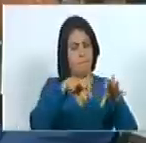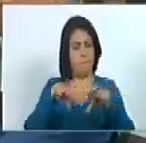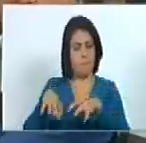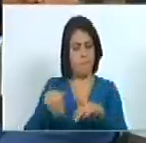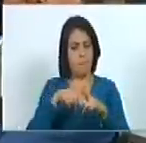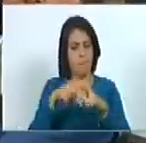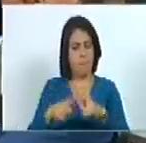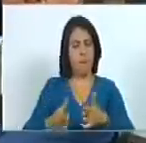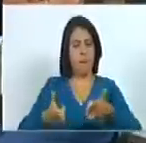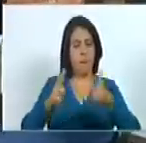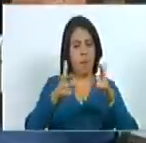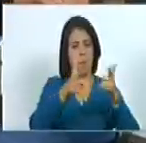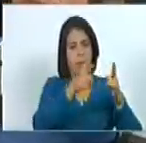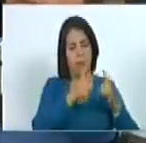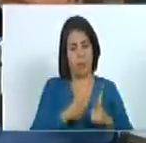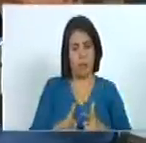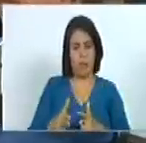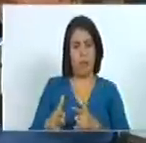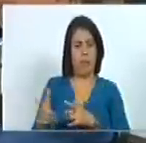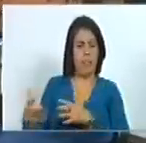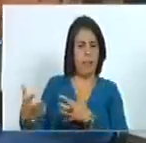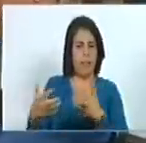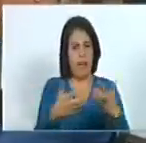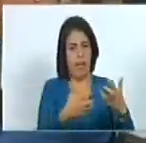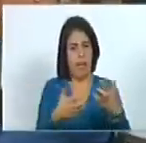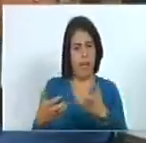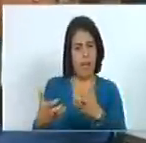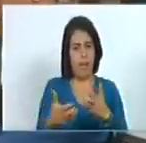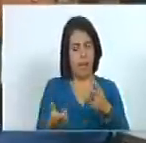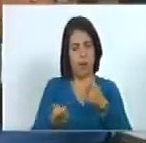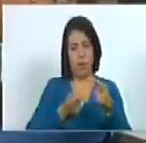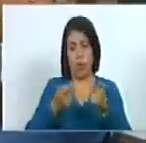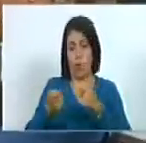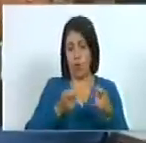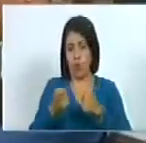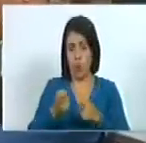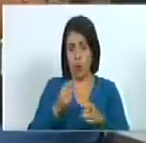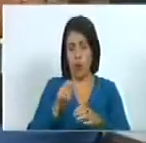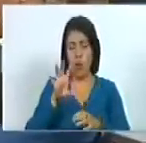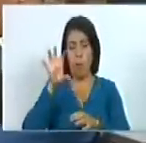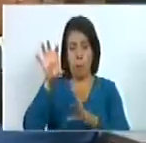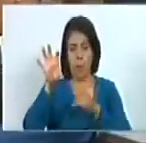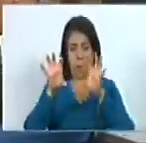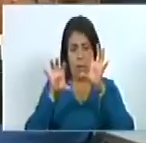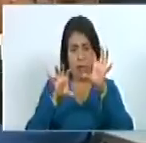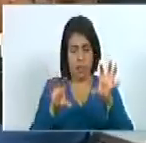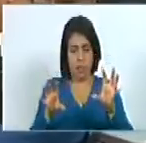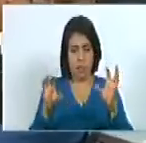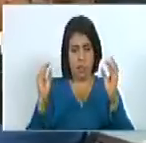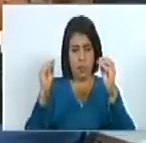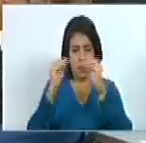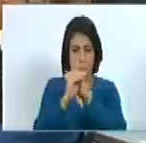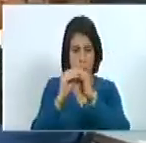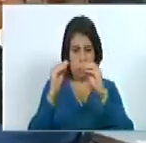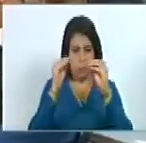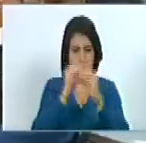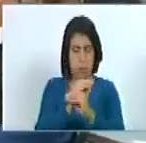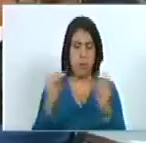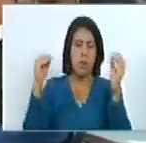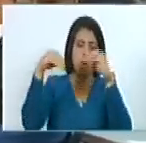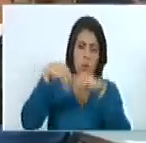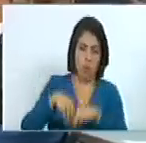y permitieron que lores de la guerra controlen parte de esas naciones y negocien